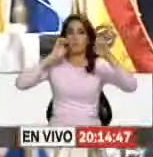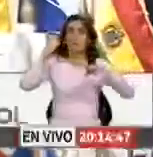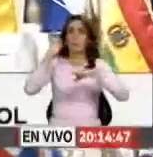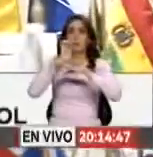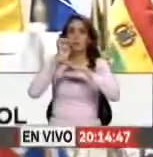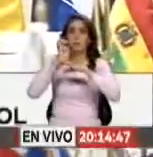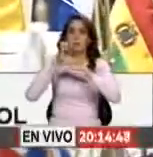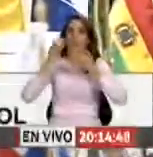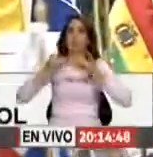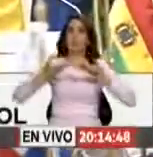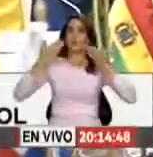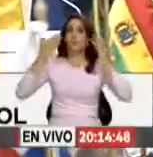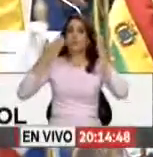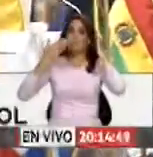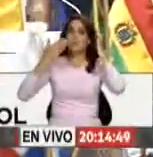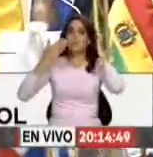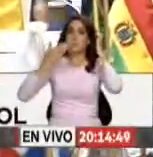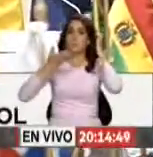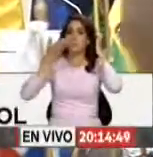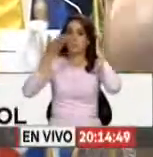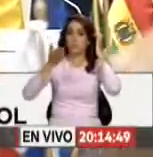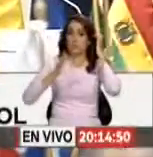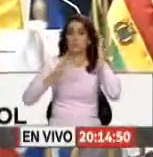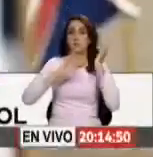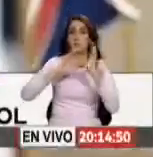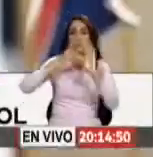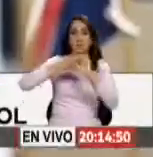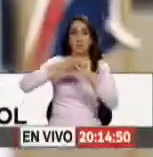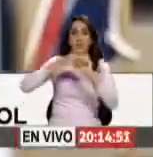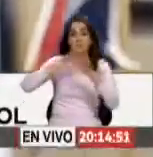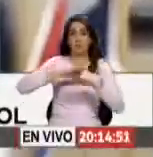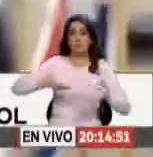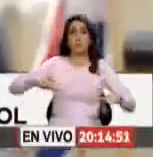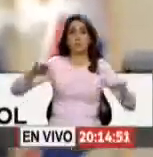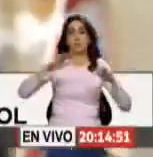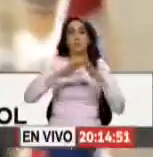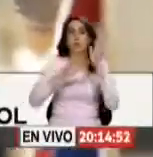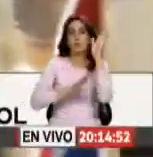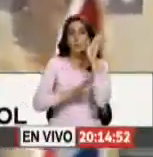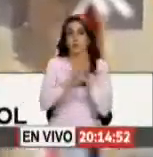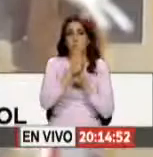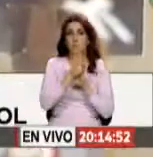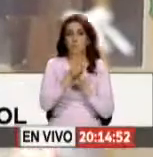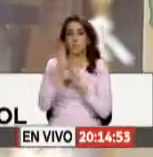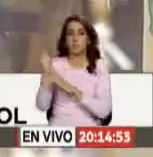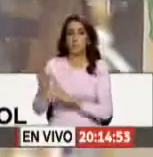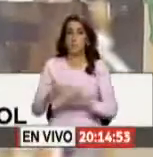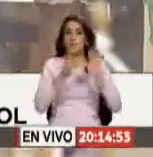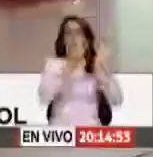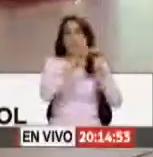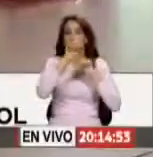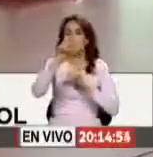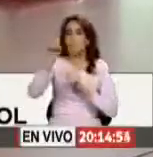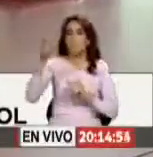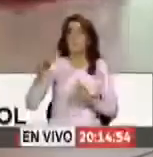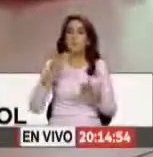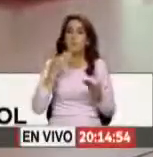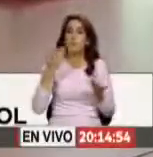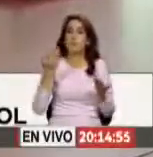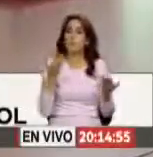ministra del Interior, María Paula Romo, participó como anfitriona del evento desarrollado en el ECU 911 de Quito, donde se ratificó el